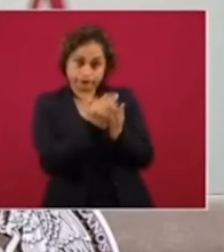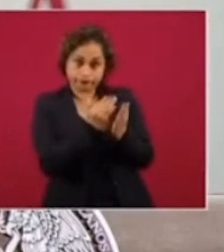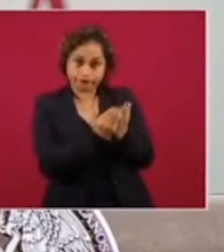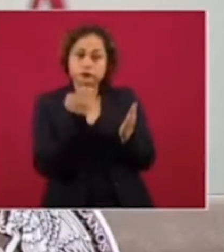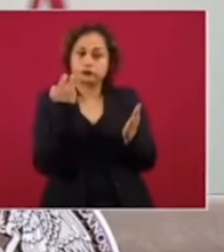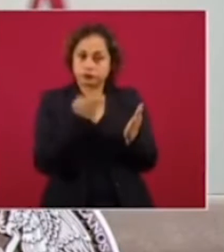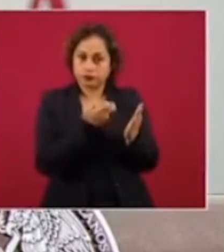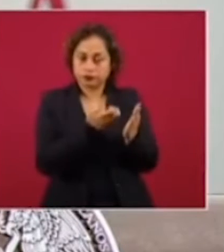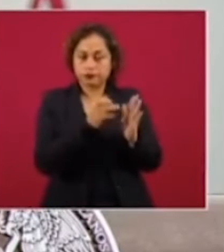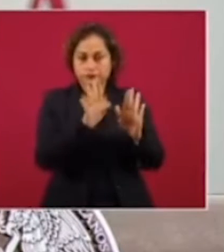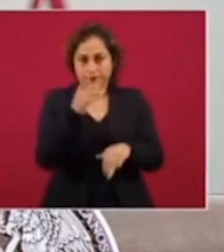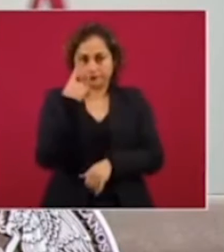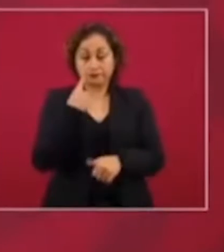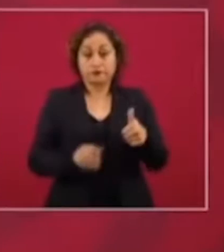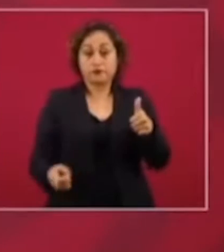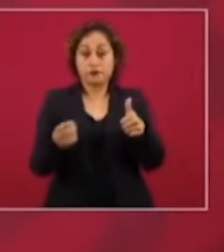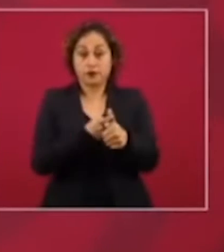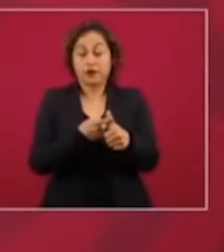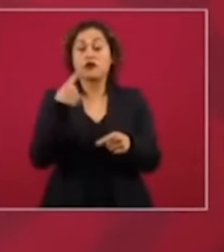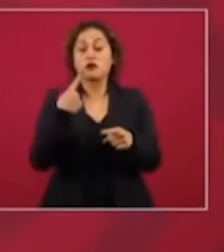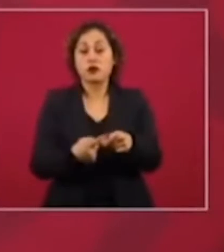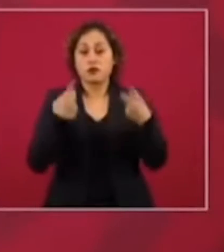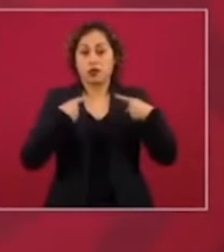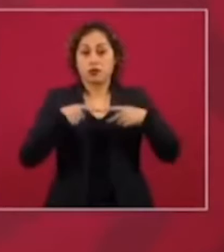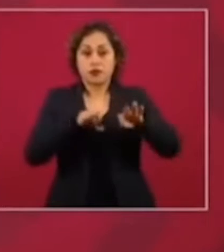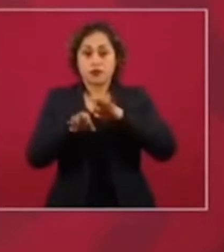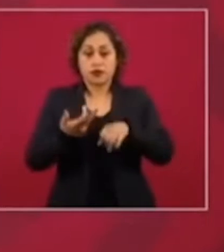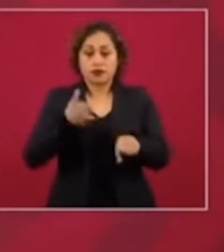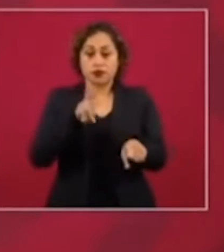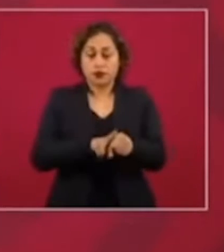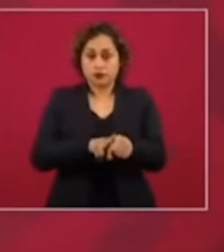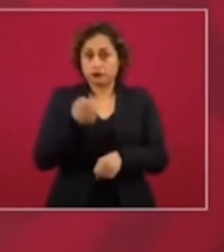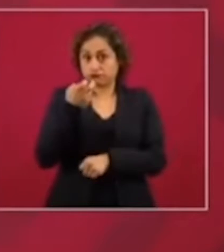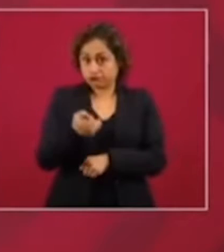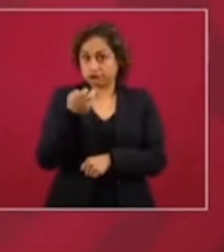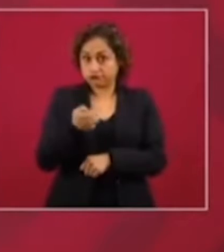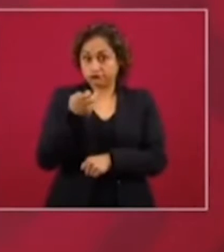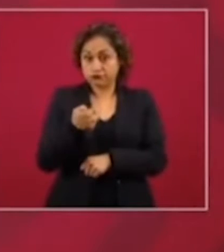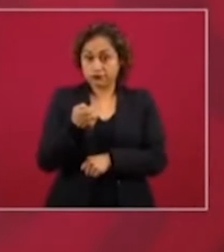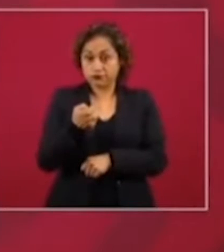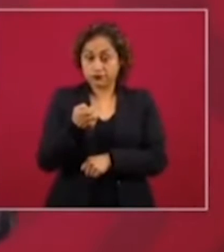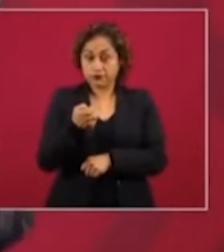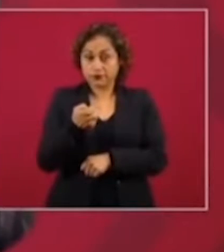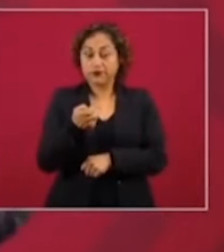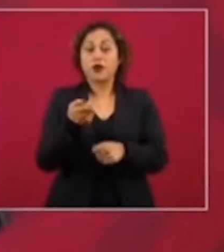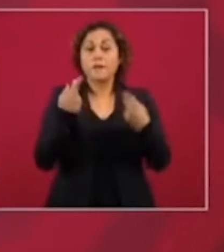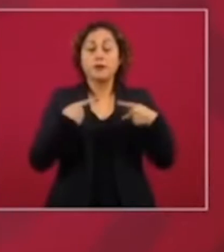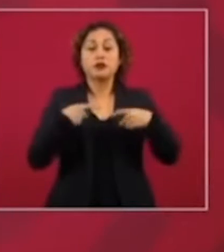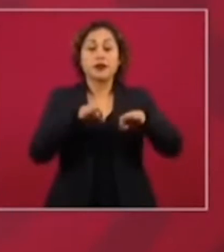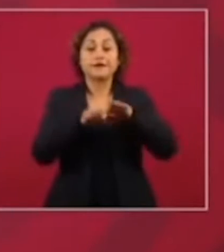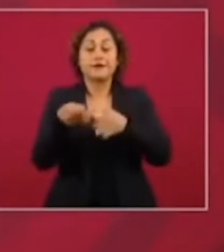Primero, los médicos, las enfermeras, los trabajadores de la salud